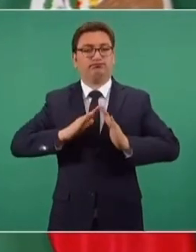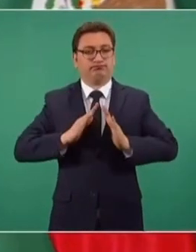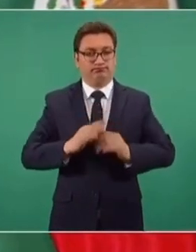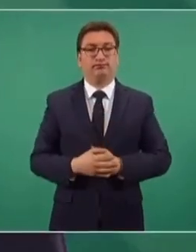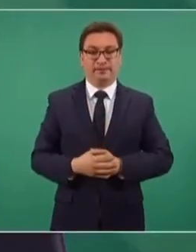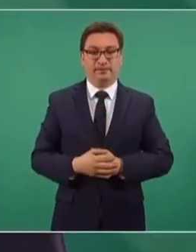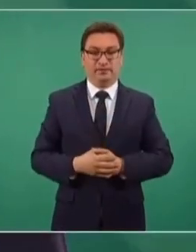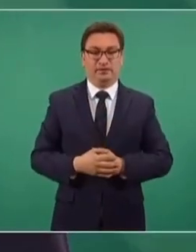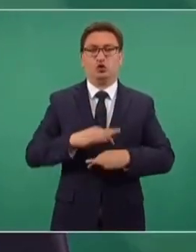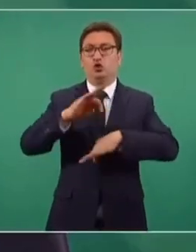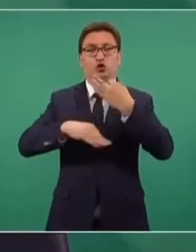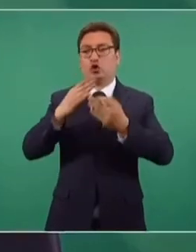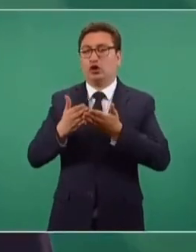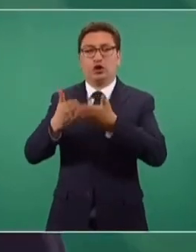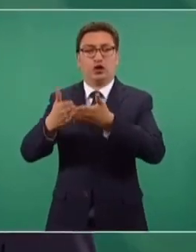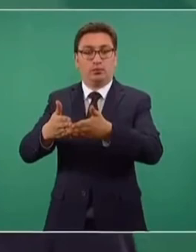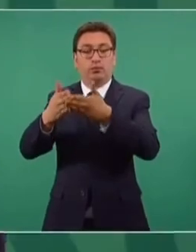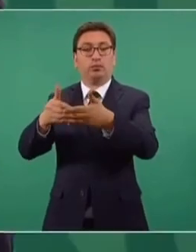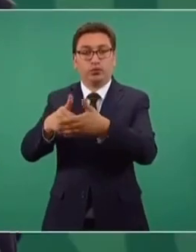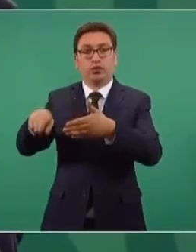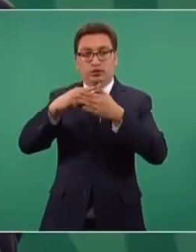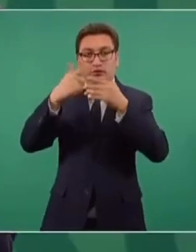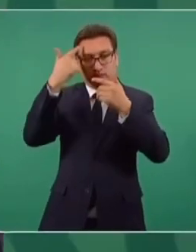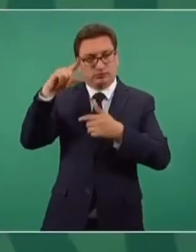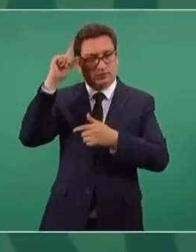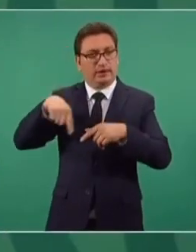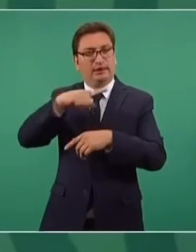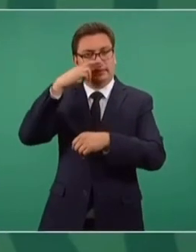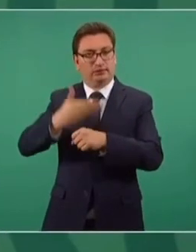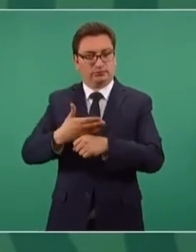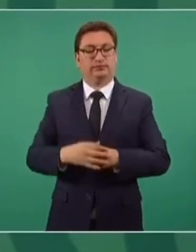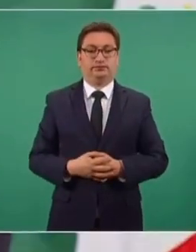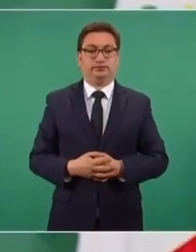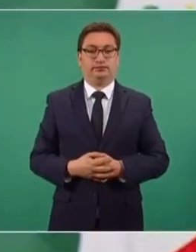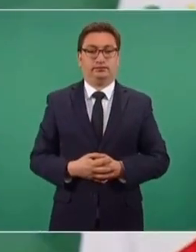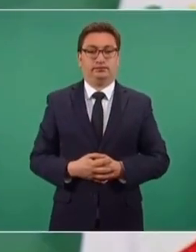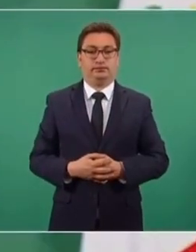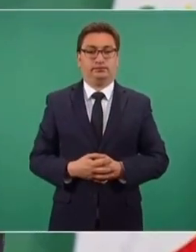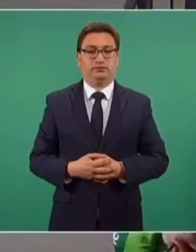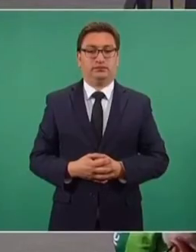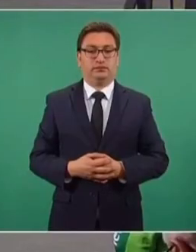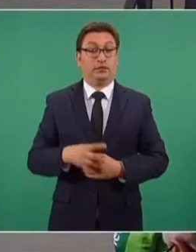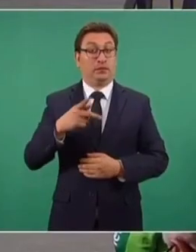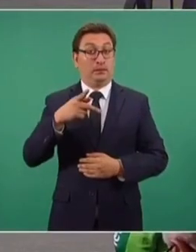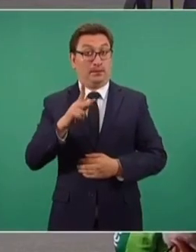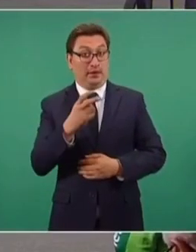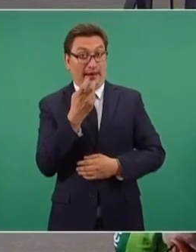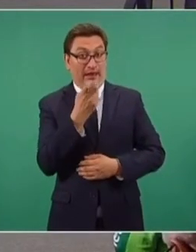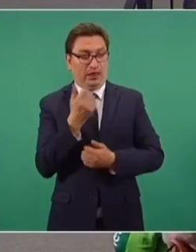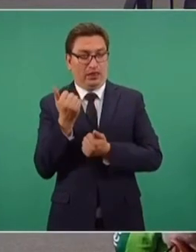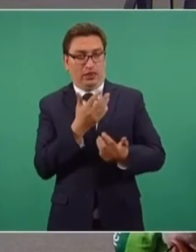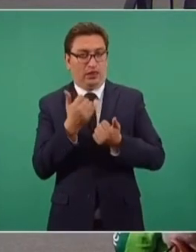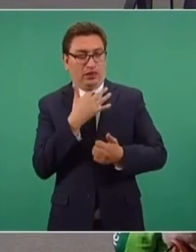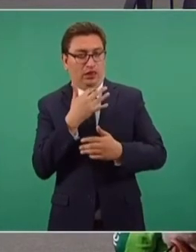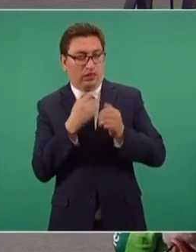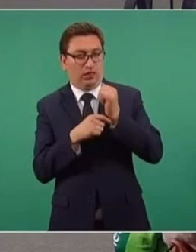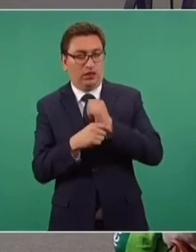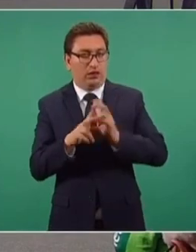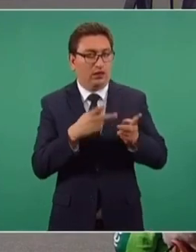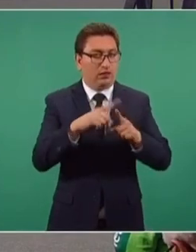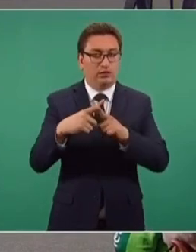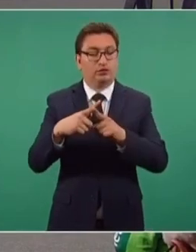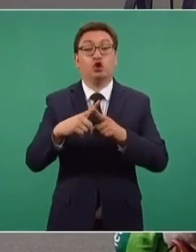Defensa. Y todas las aduanas de los puertos van a estar a cargo de la Secretaría de Marina. Pero no solo es este contrabando, es